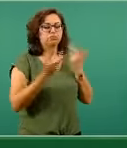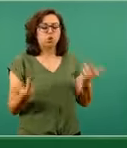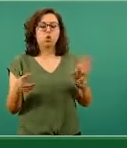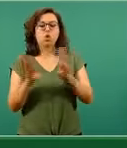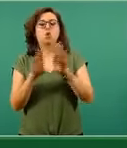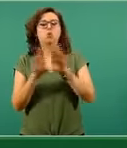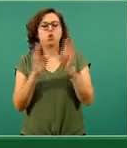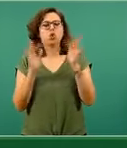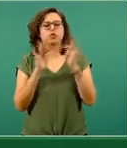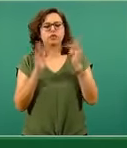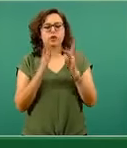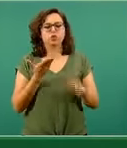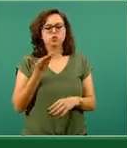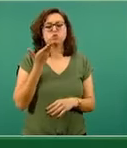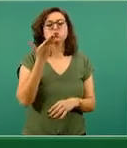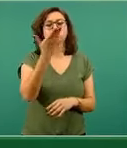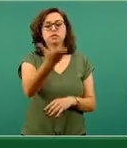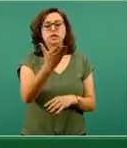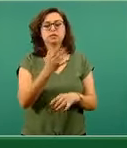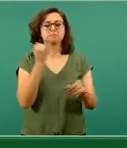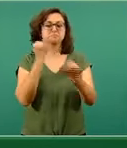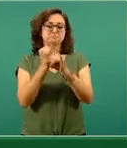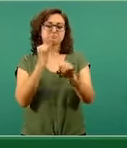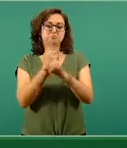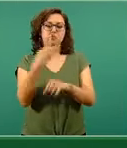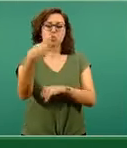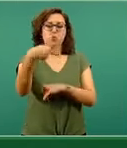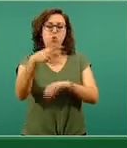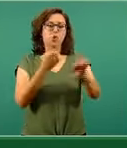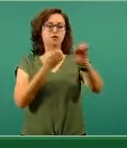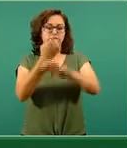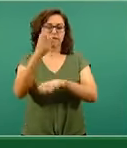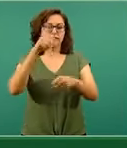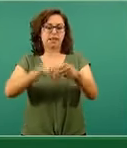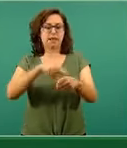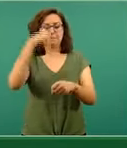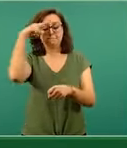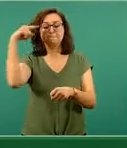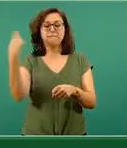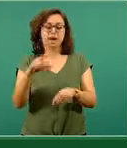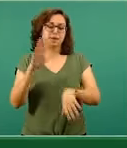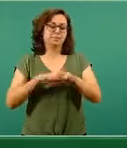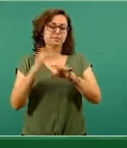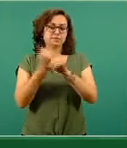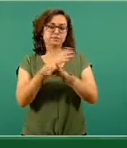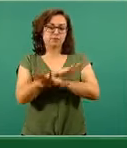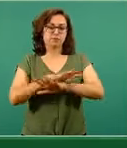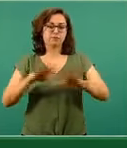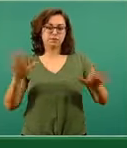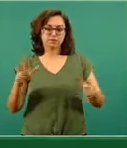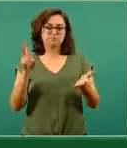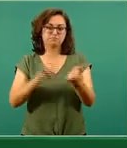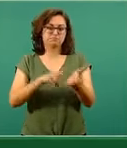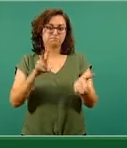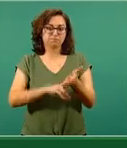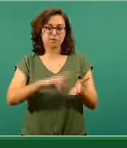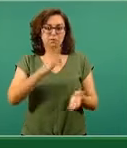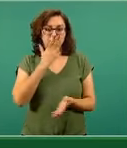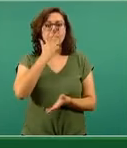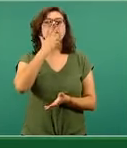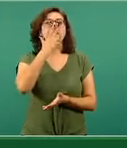con sus redes y sus medios de comunicación para que obtengan directamente información valiosa con respecto